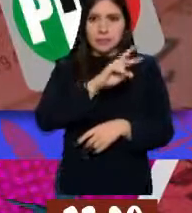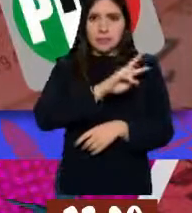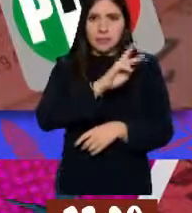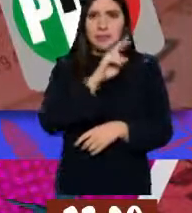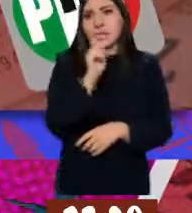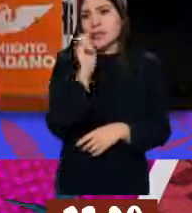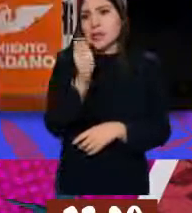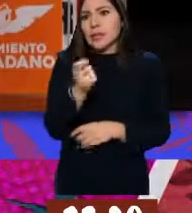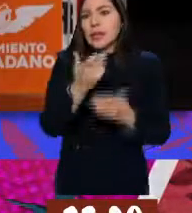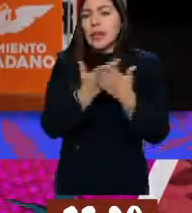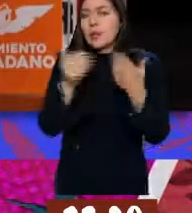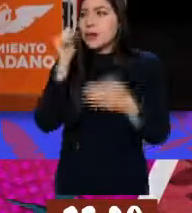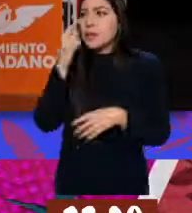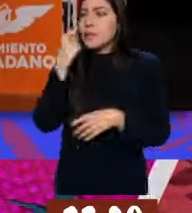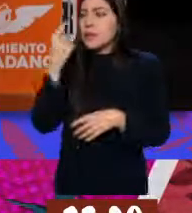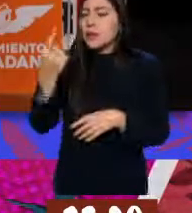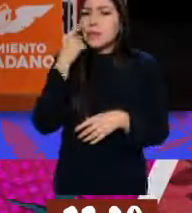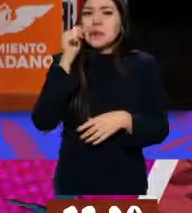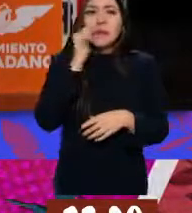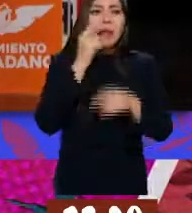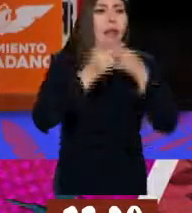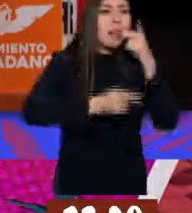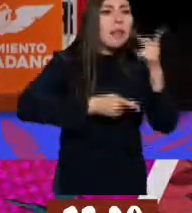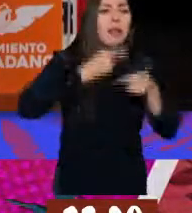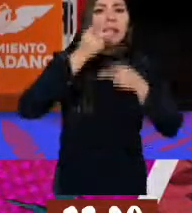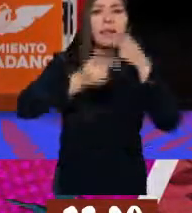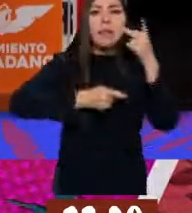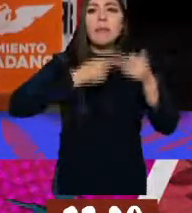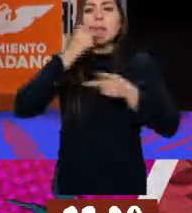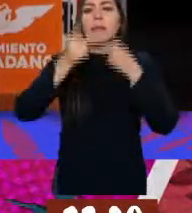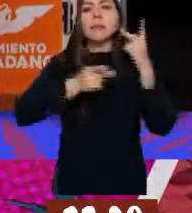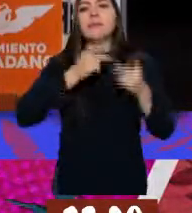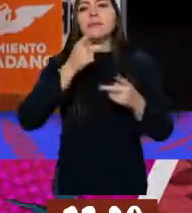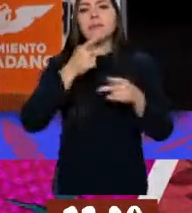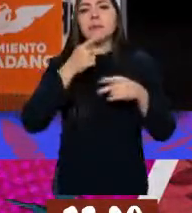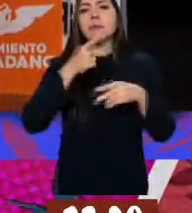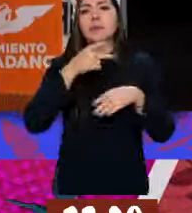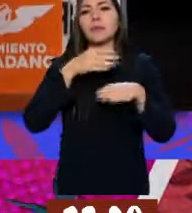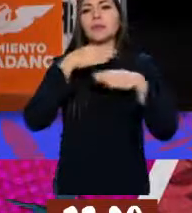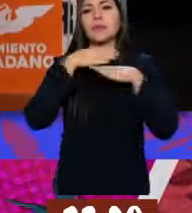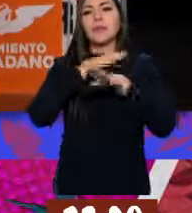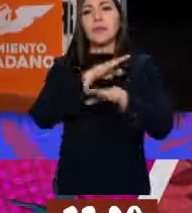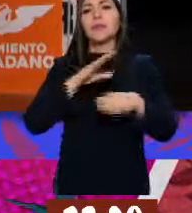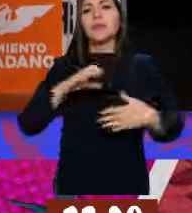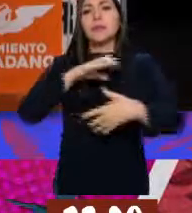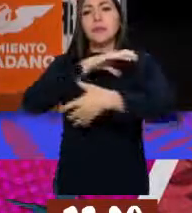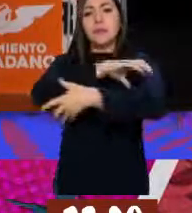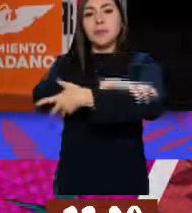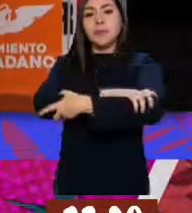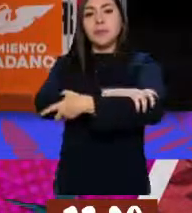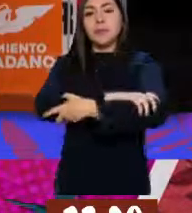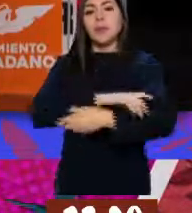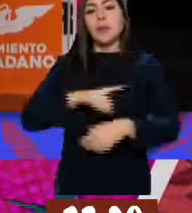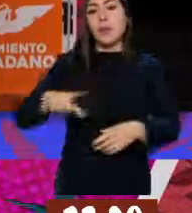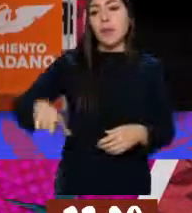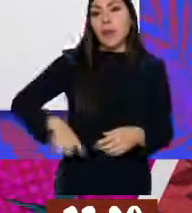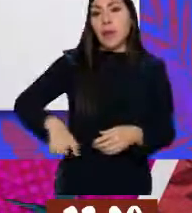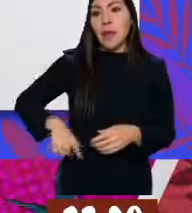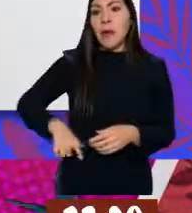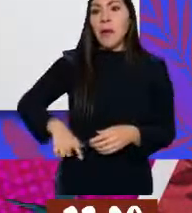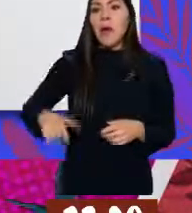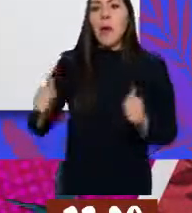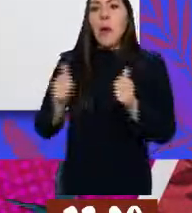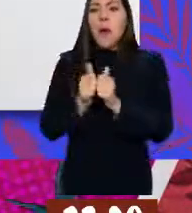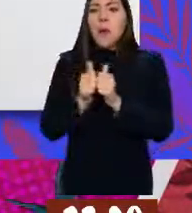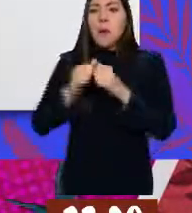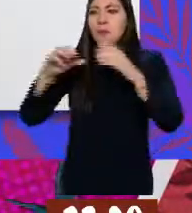se ha insistido sin ninguna prueba de la vinculación del ejército, gobierno sí. a